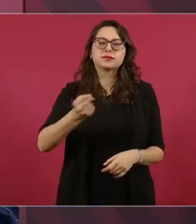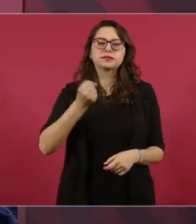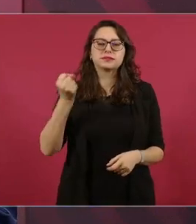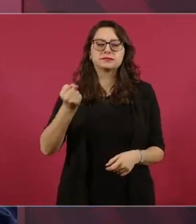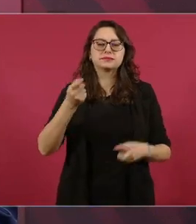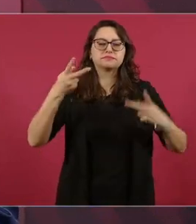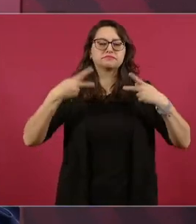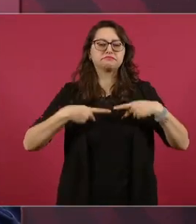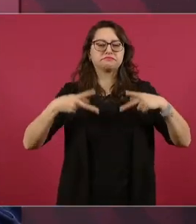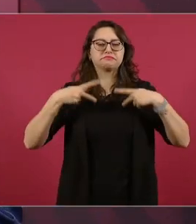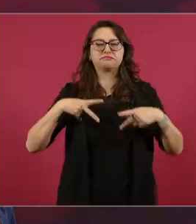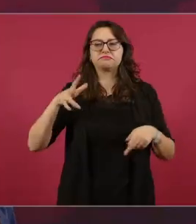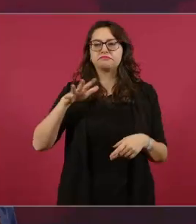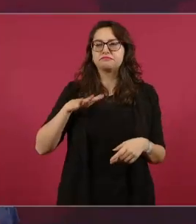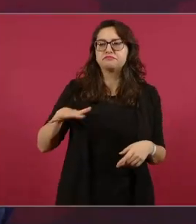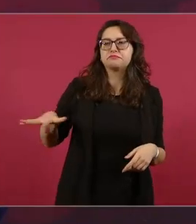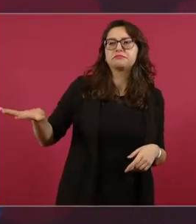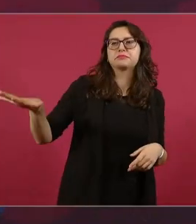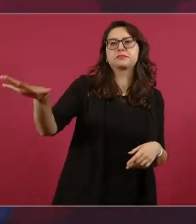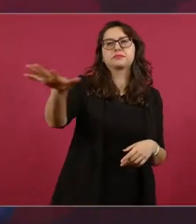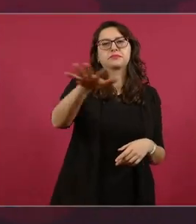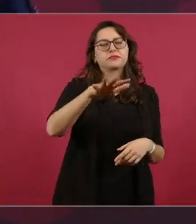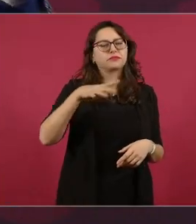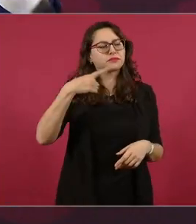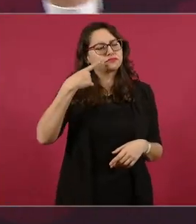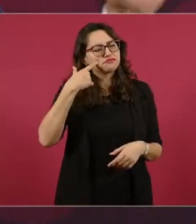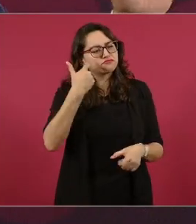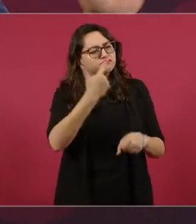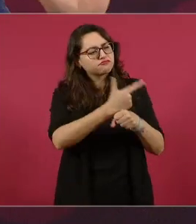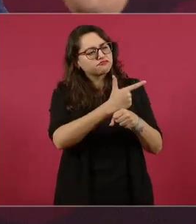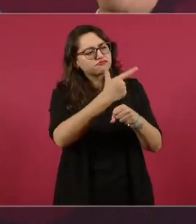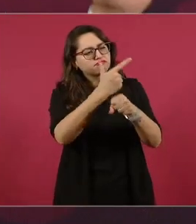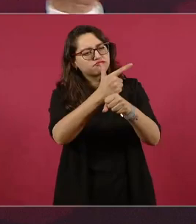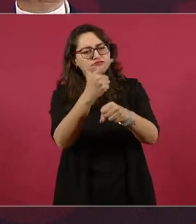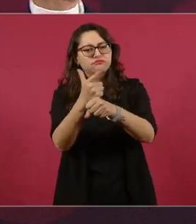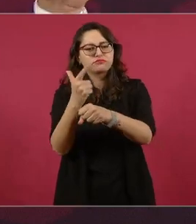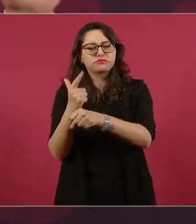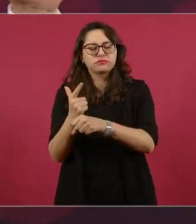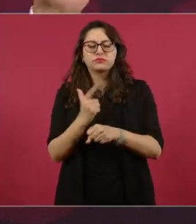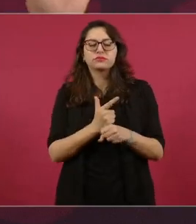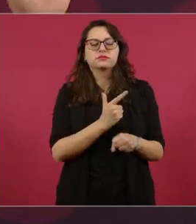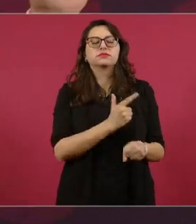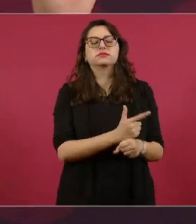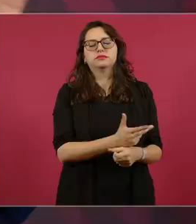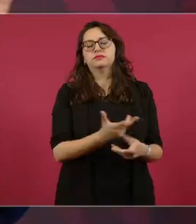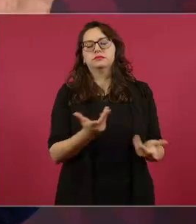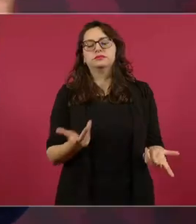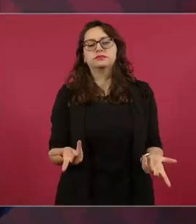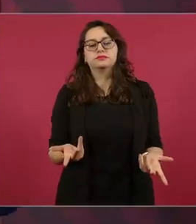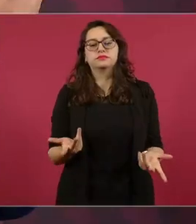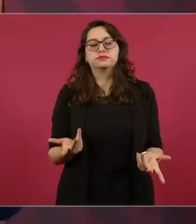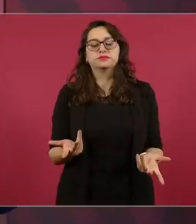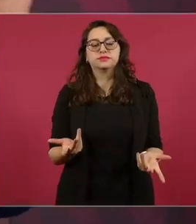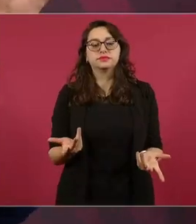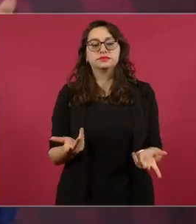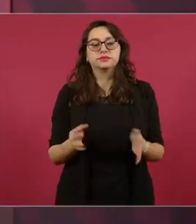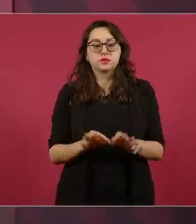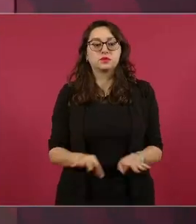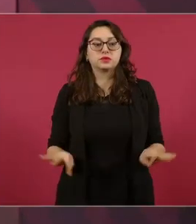tenga este antecedente para que se cubre, tenga un filtro